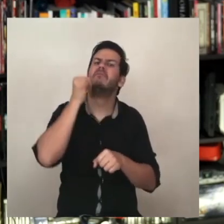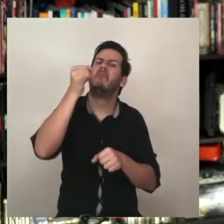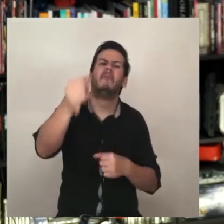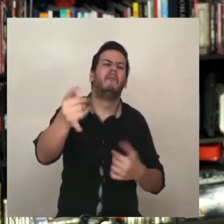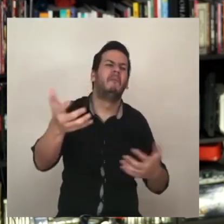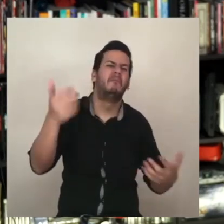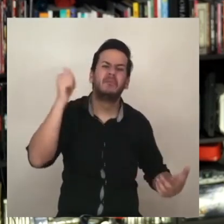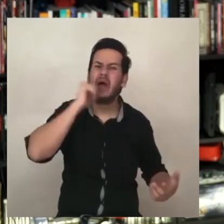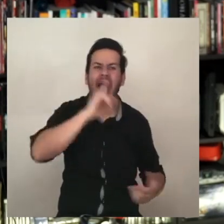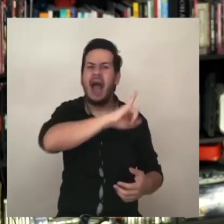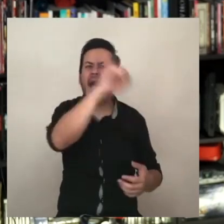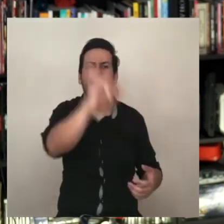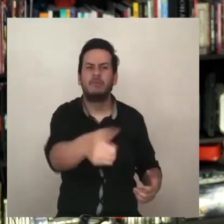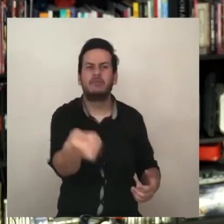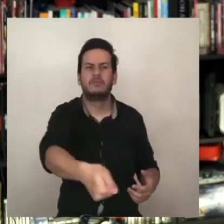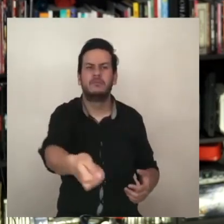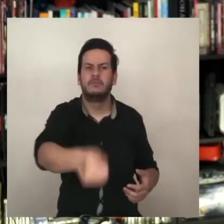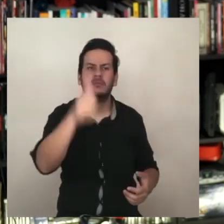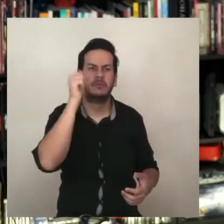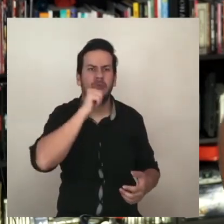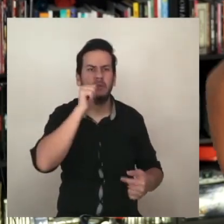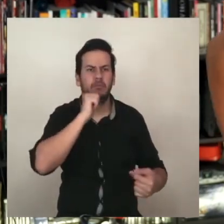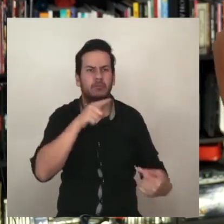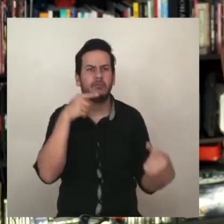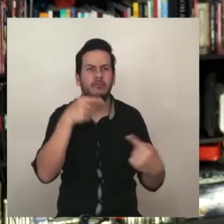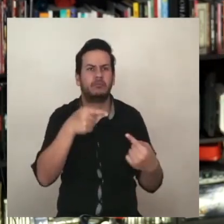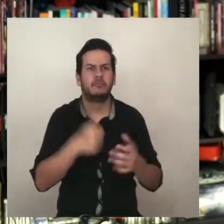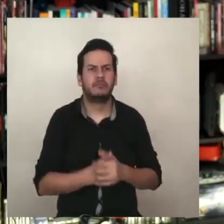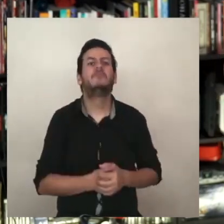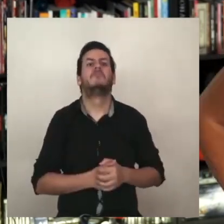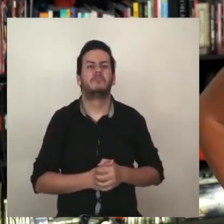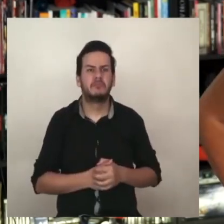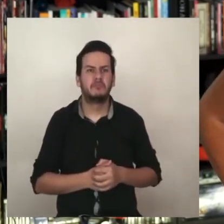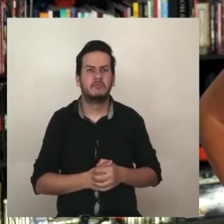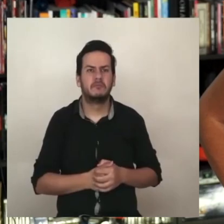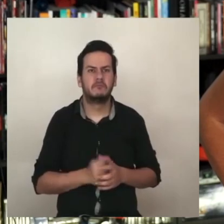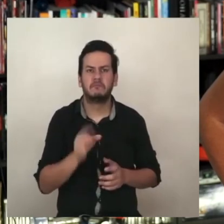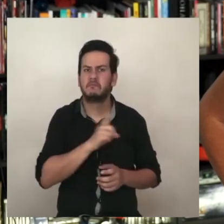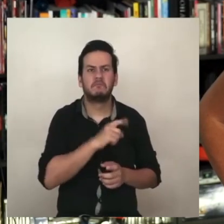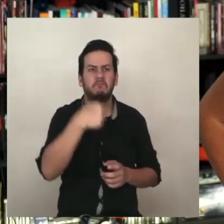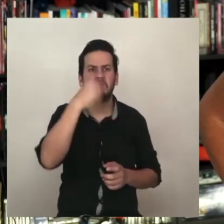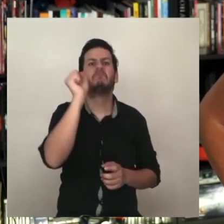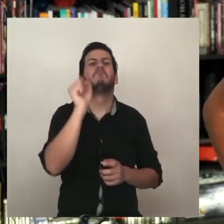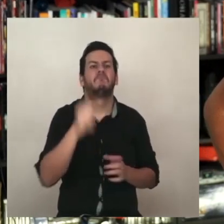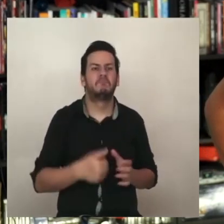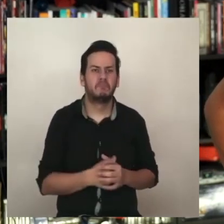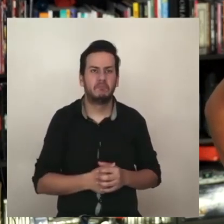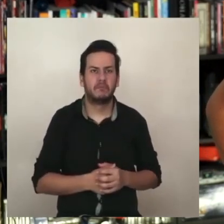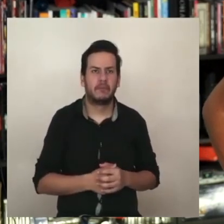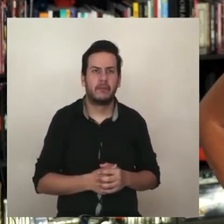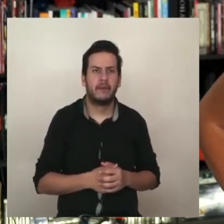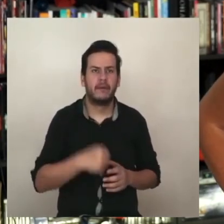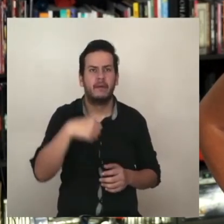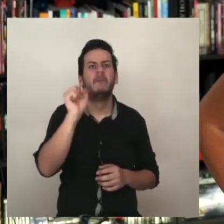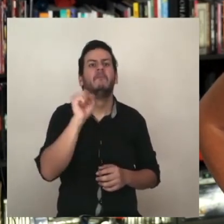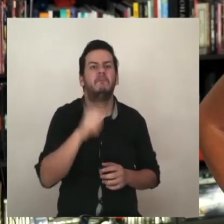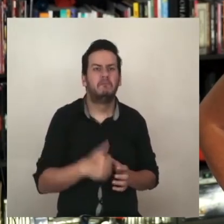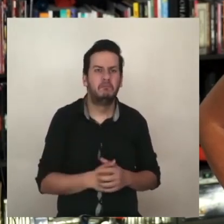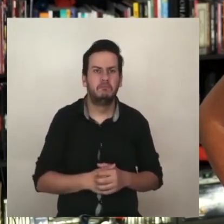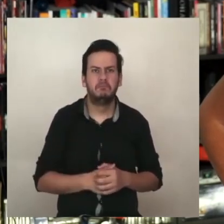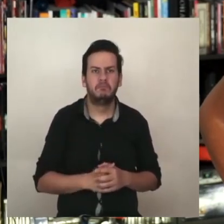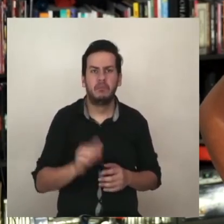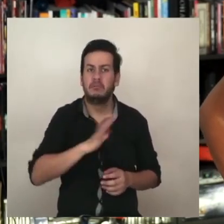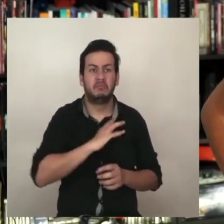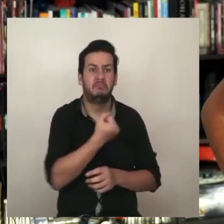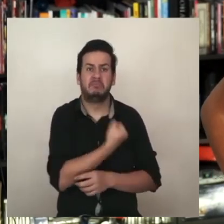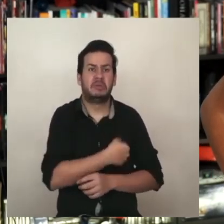nadie se saluda de mano, sino que siempre se dan un muy directo, un de muy bajo contacto, eficaz, fácil de ejecutar,